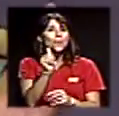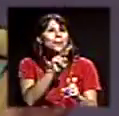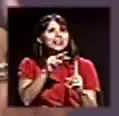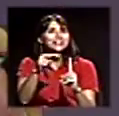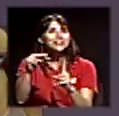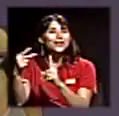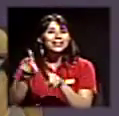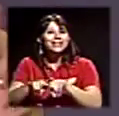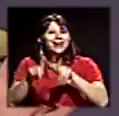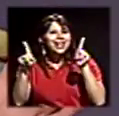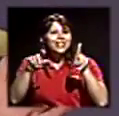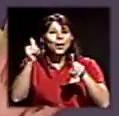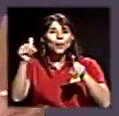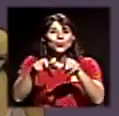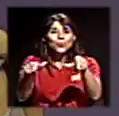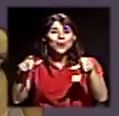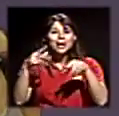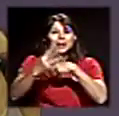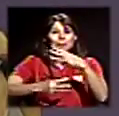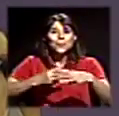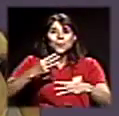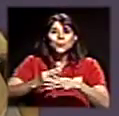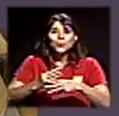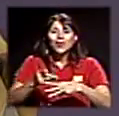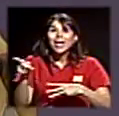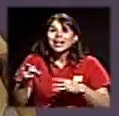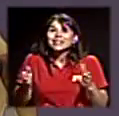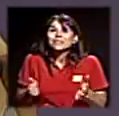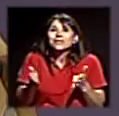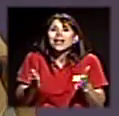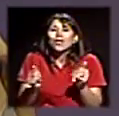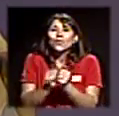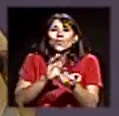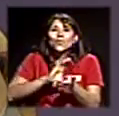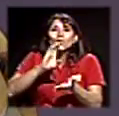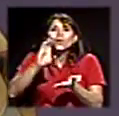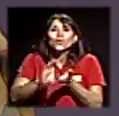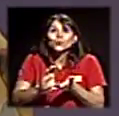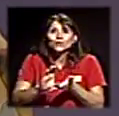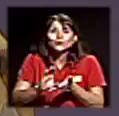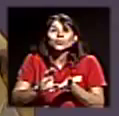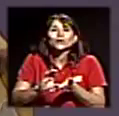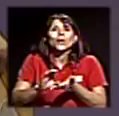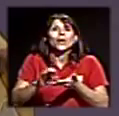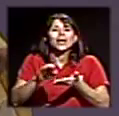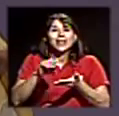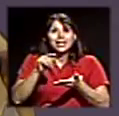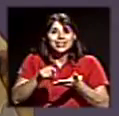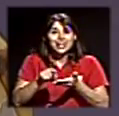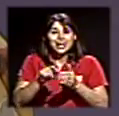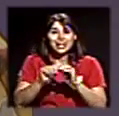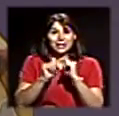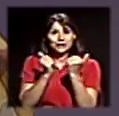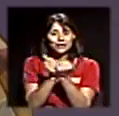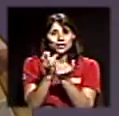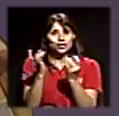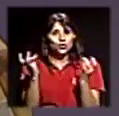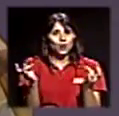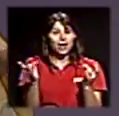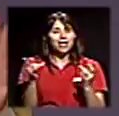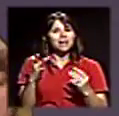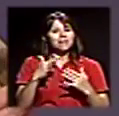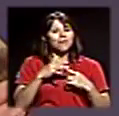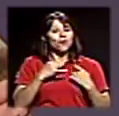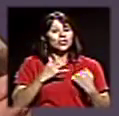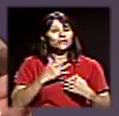visión, y inspirado completamente en un curso que tomó de introducción al Parinama Yoga, que le tocó suficientemente el corazón como